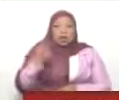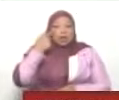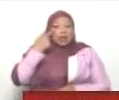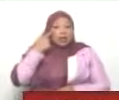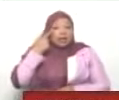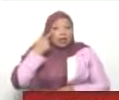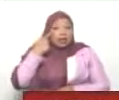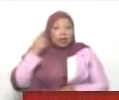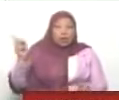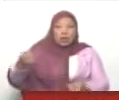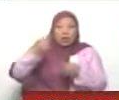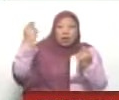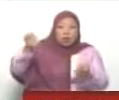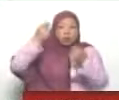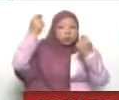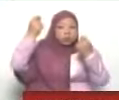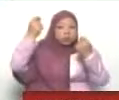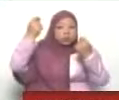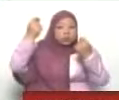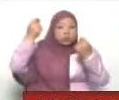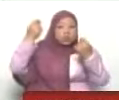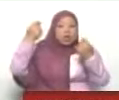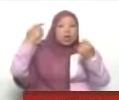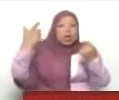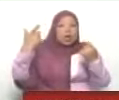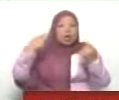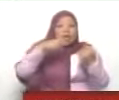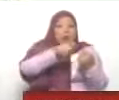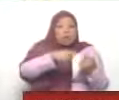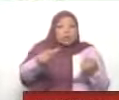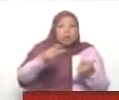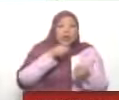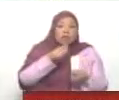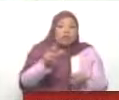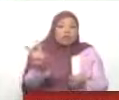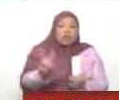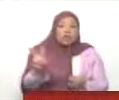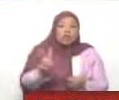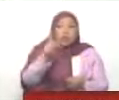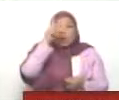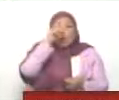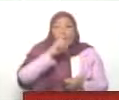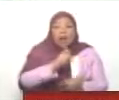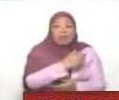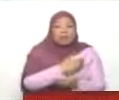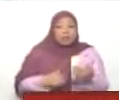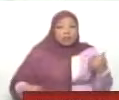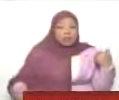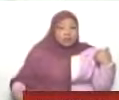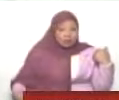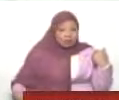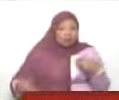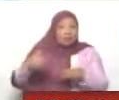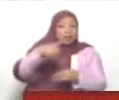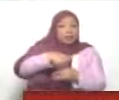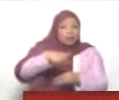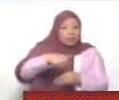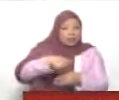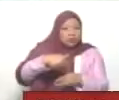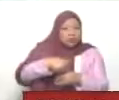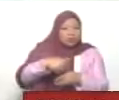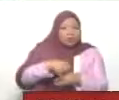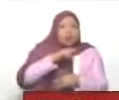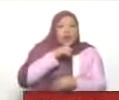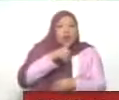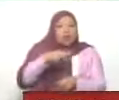esa campaña, porque forma parte de la campaña, porque es año electoral, año presidencial, es para manchar a